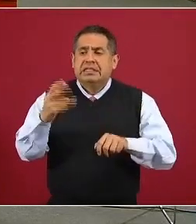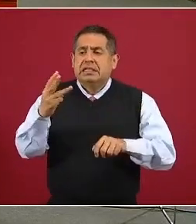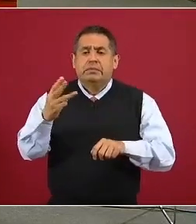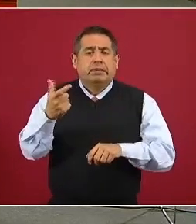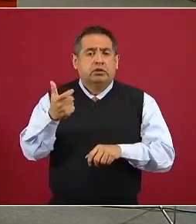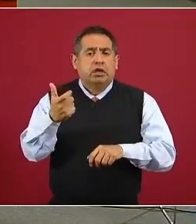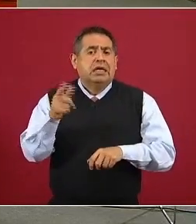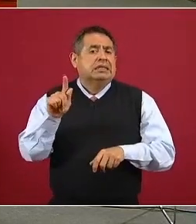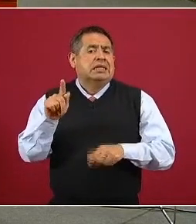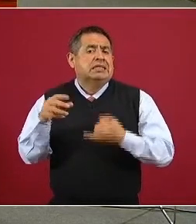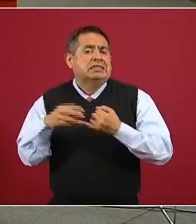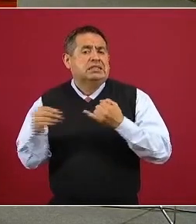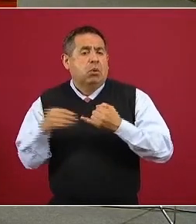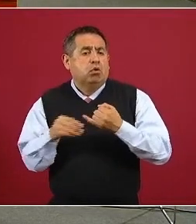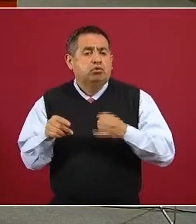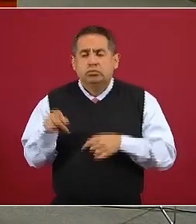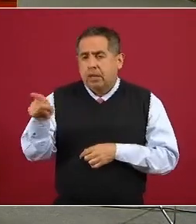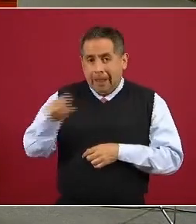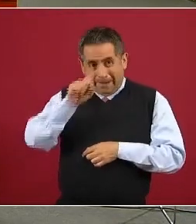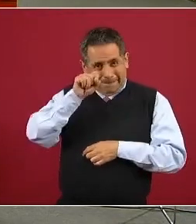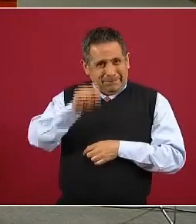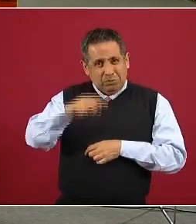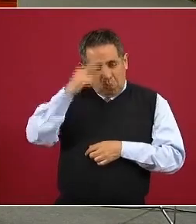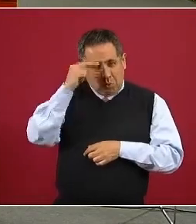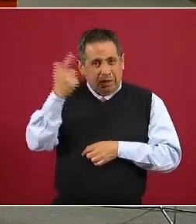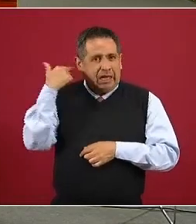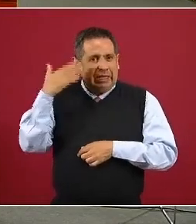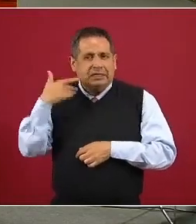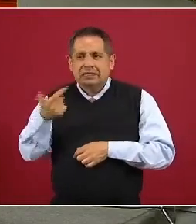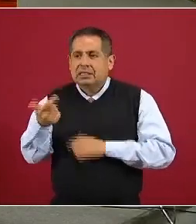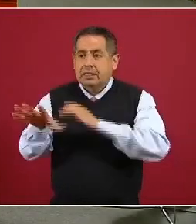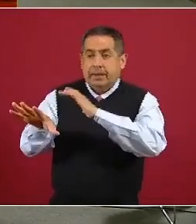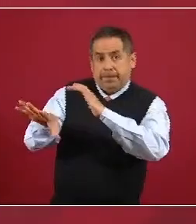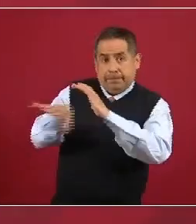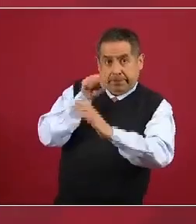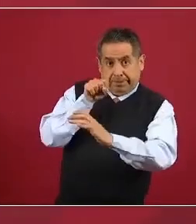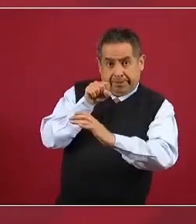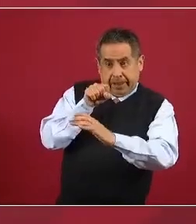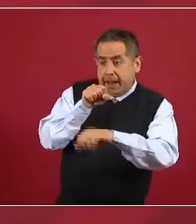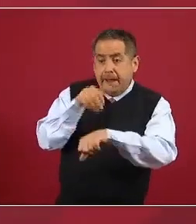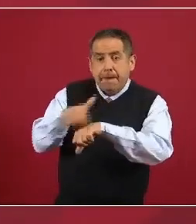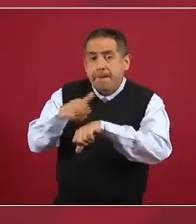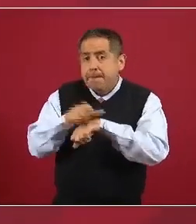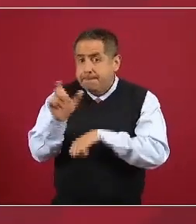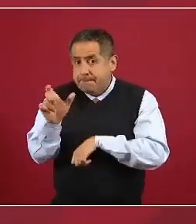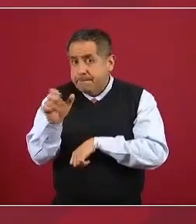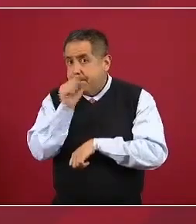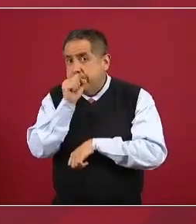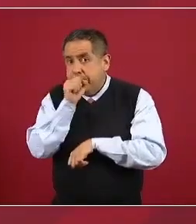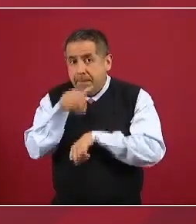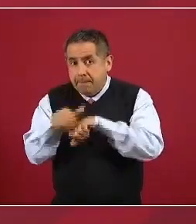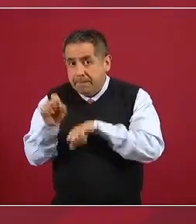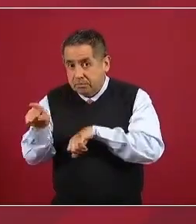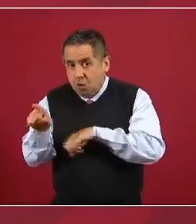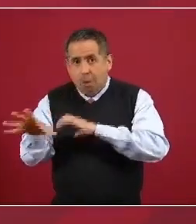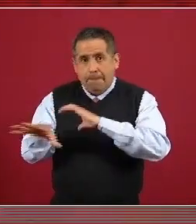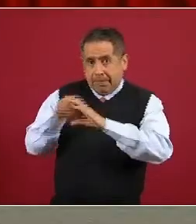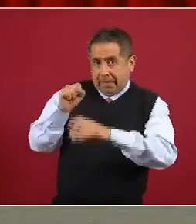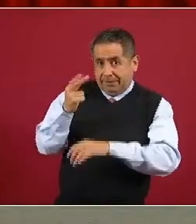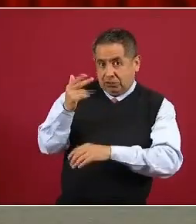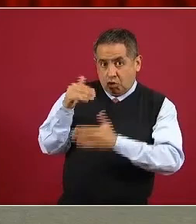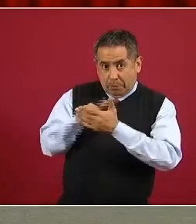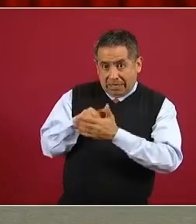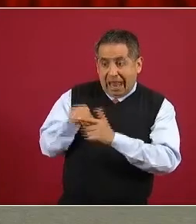centavos en la cuenta que se les abrió para distribuirles su apoyo de 25,000 pesos, y